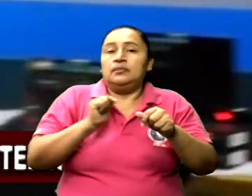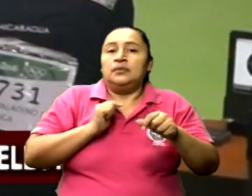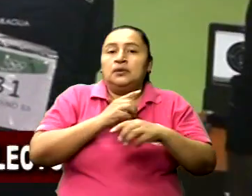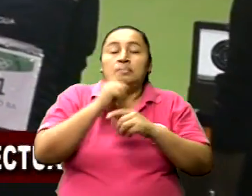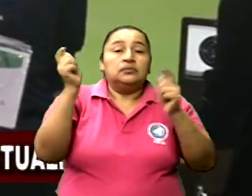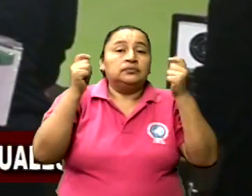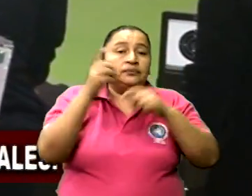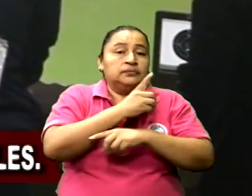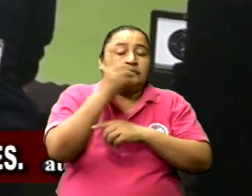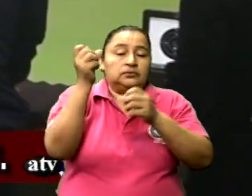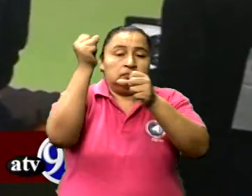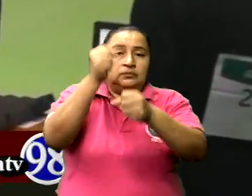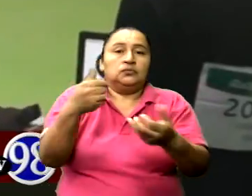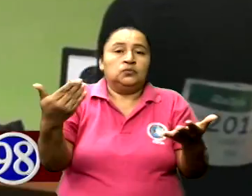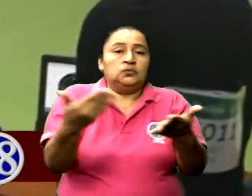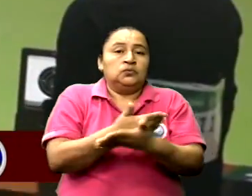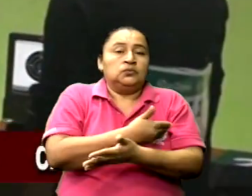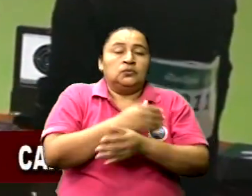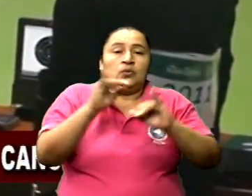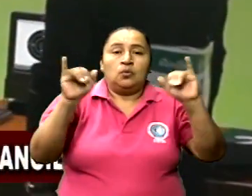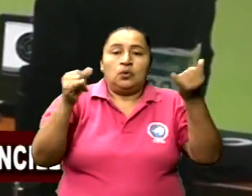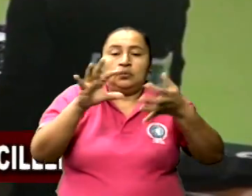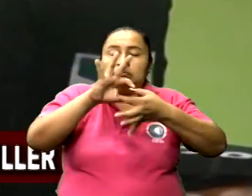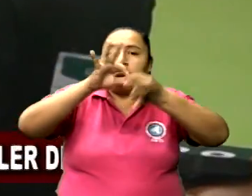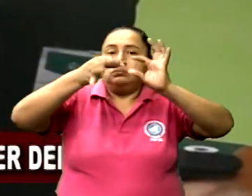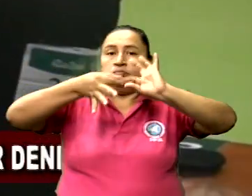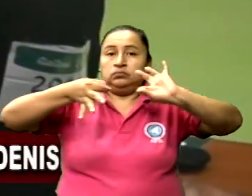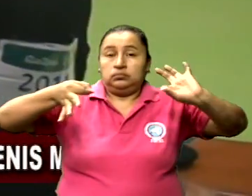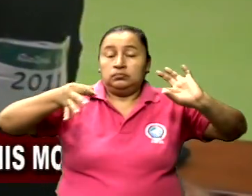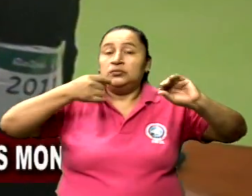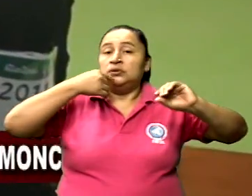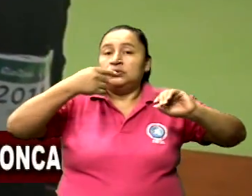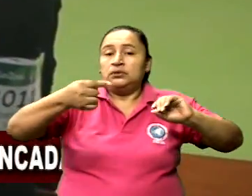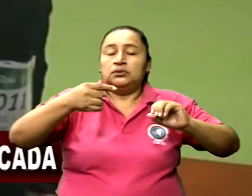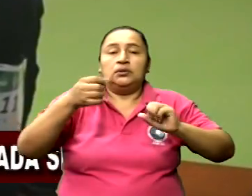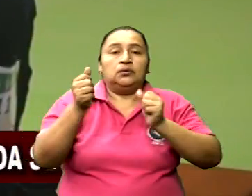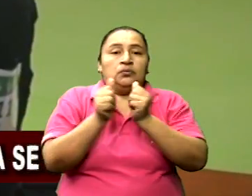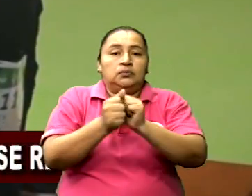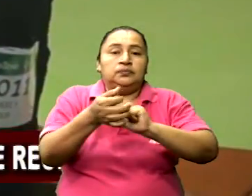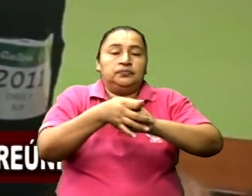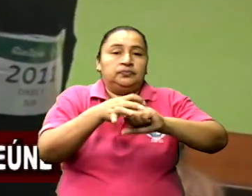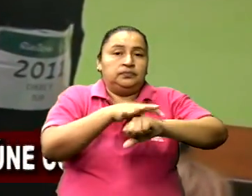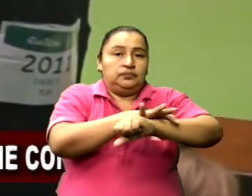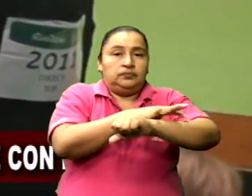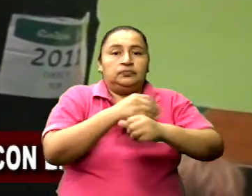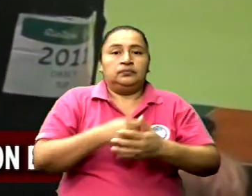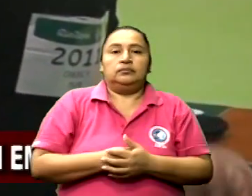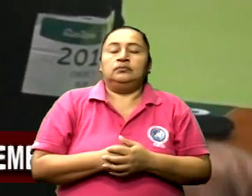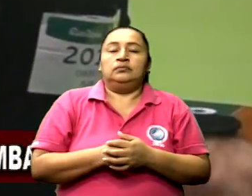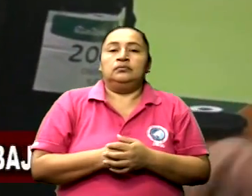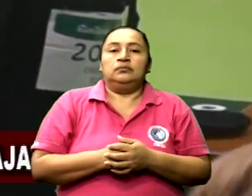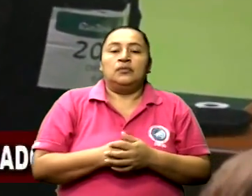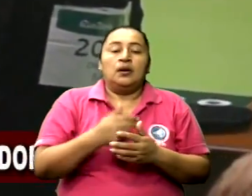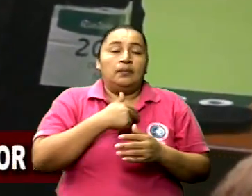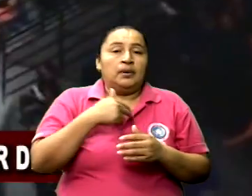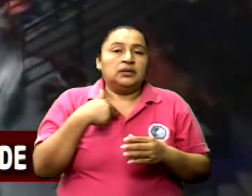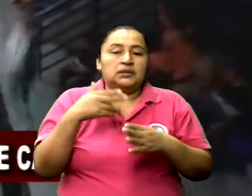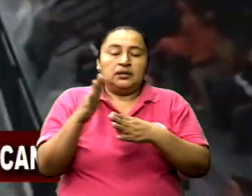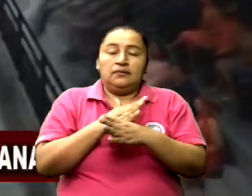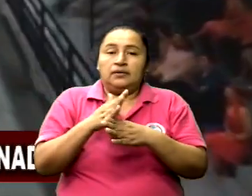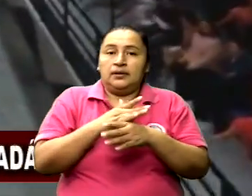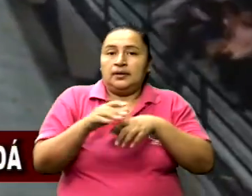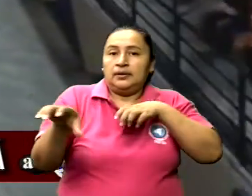Día de la Fundación de los Modernos Juegos Olímpicos, puntualizó la compañera Rosario Murillo. Se realizarán